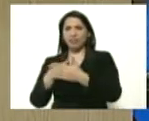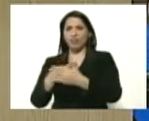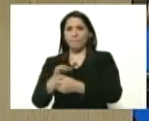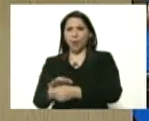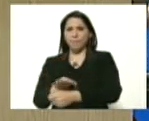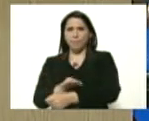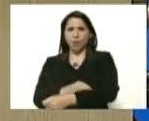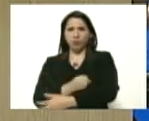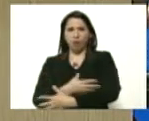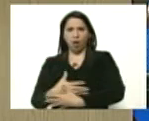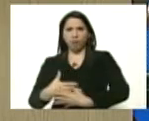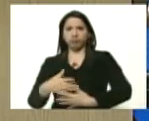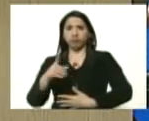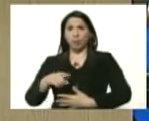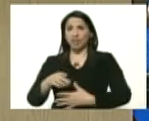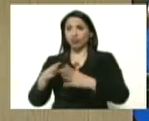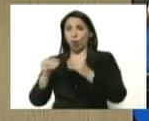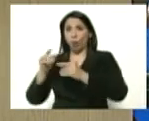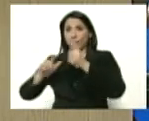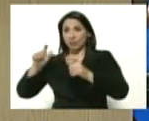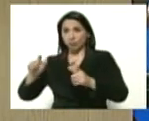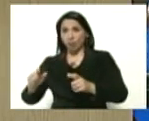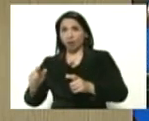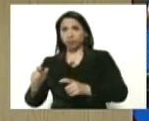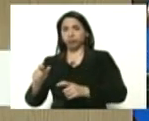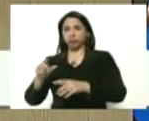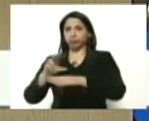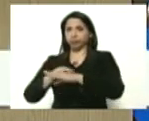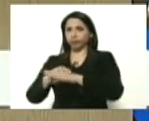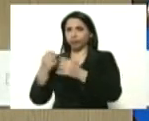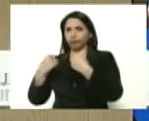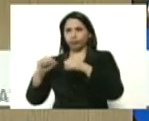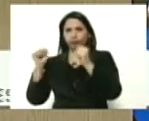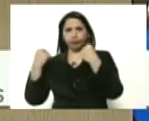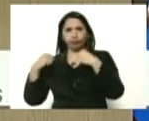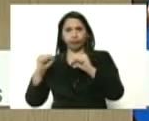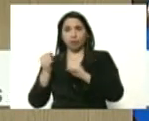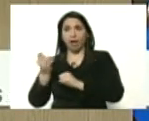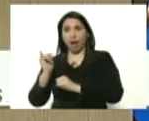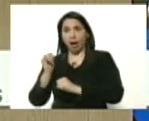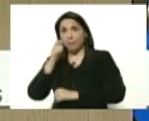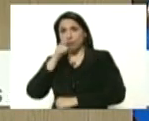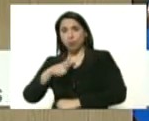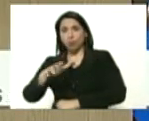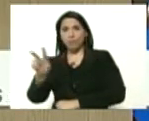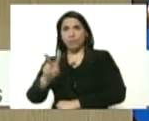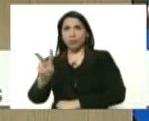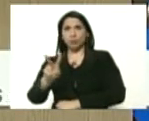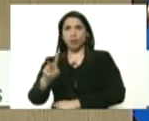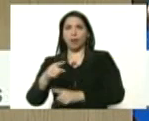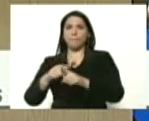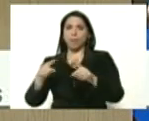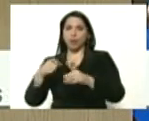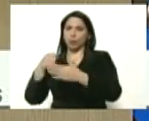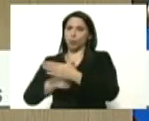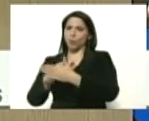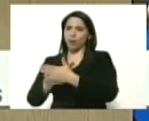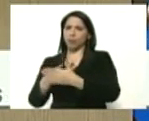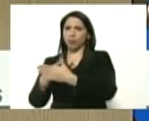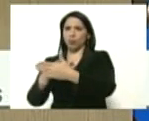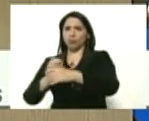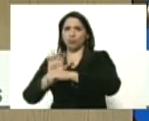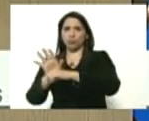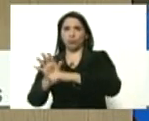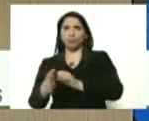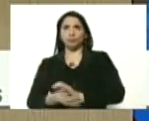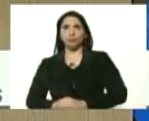ese arsenal terapéutico, con todo ese arsenal terapéutico cuenta el pueblo de Venezuela para el combate contra